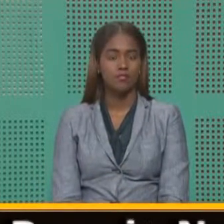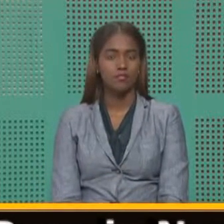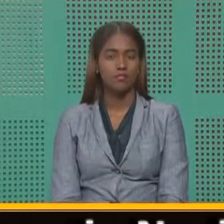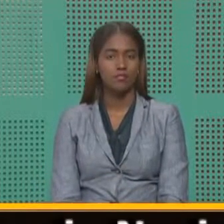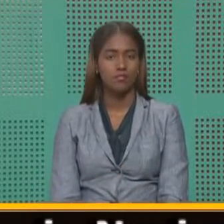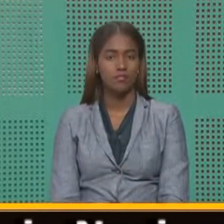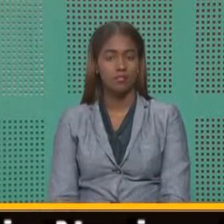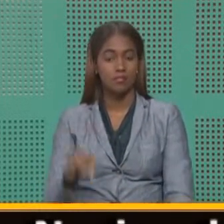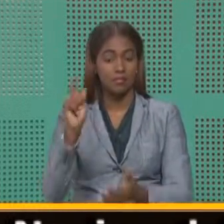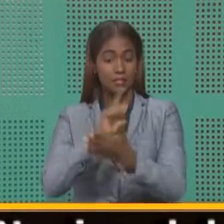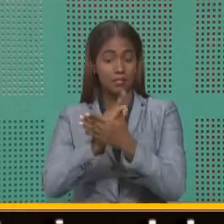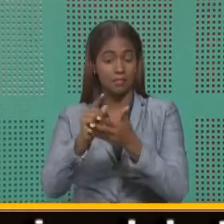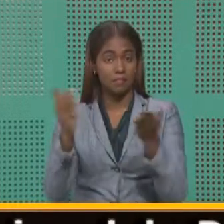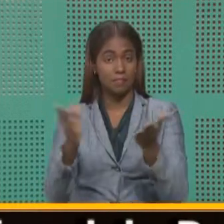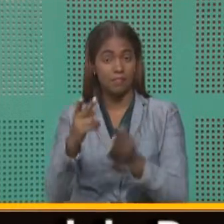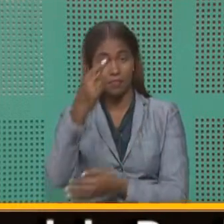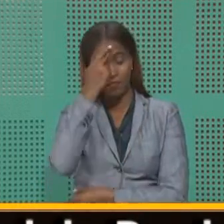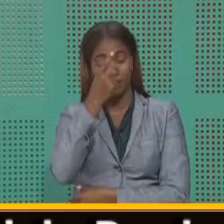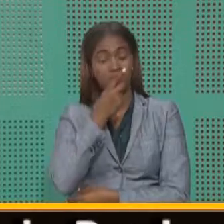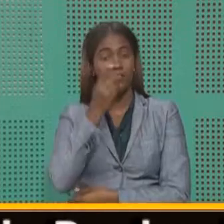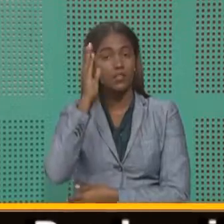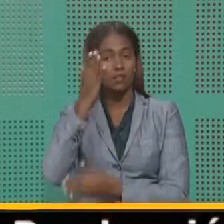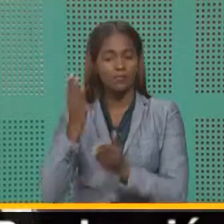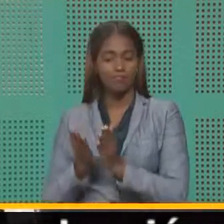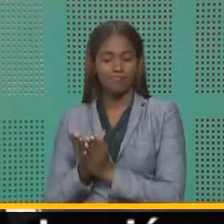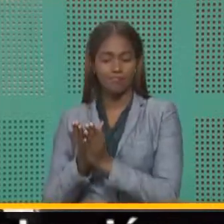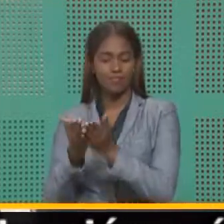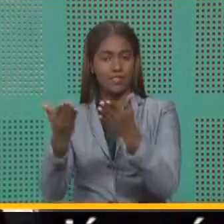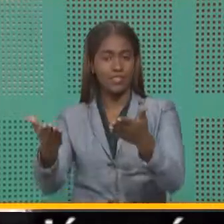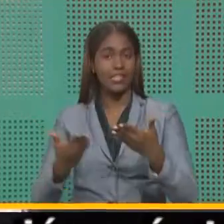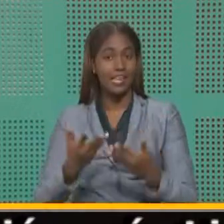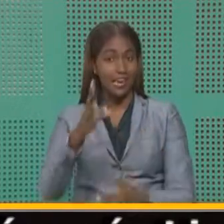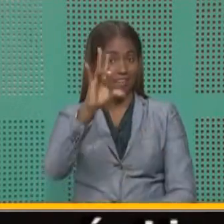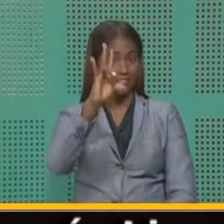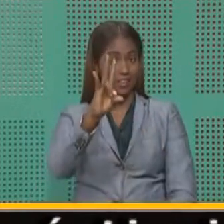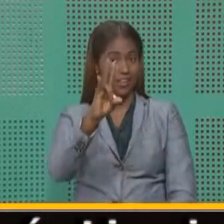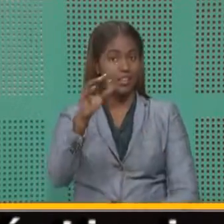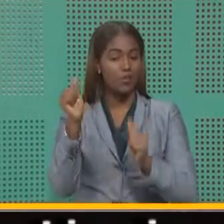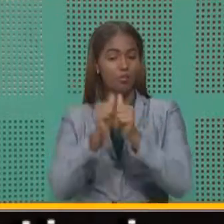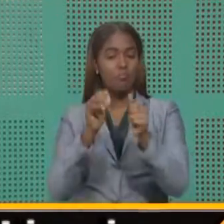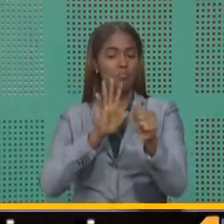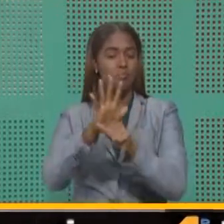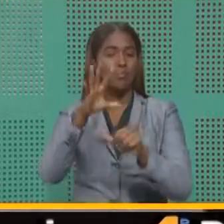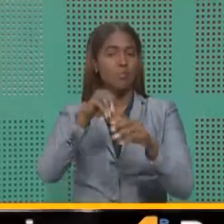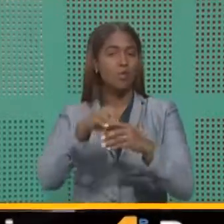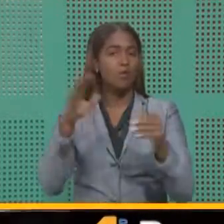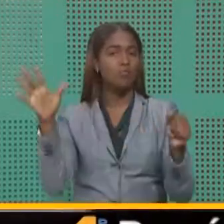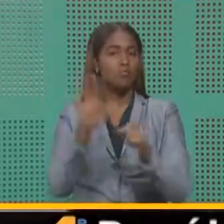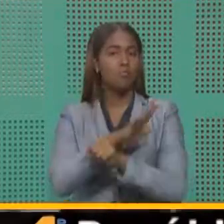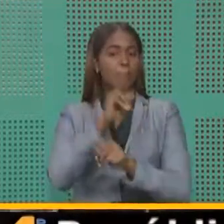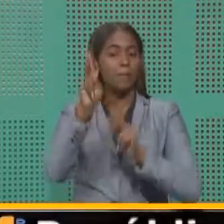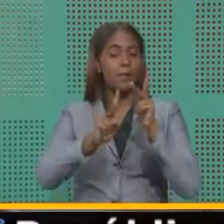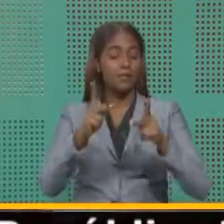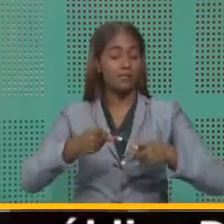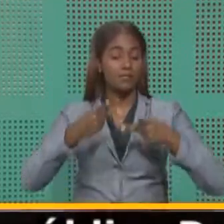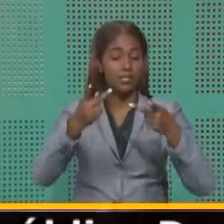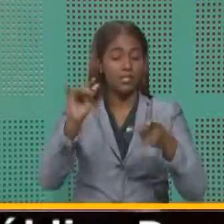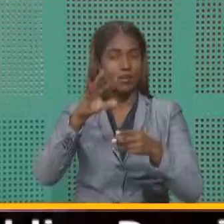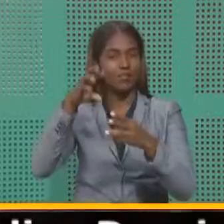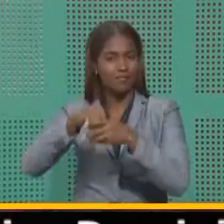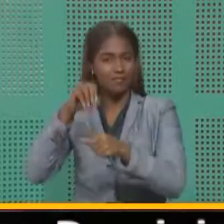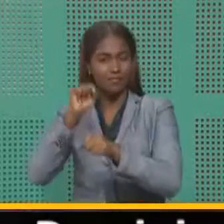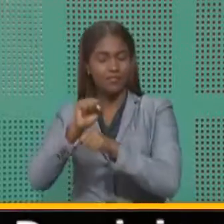esta semana la república dominicana recibe siete buques de cruceros con capacidad en general pasajeros y tripulantes